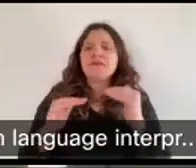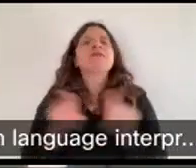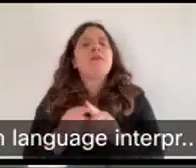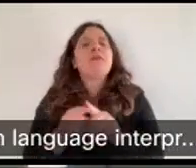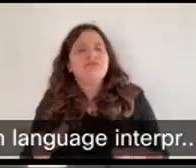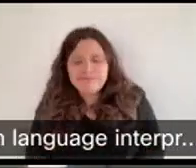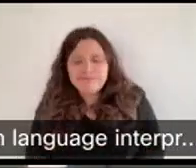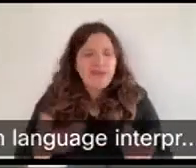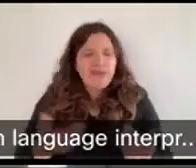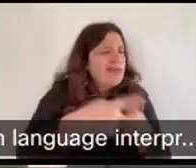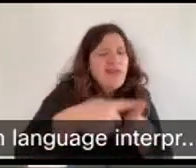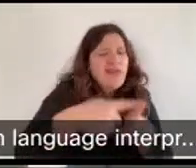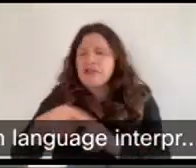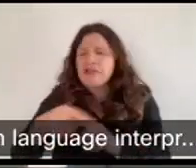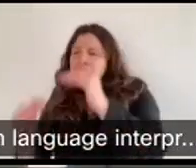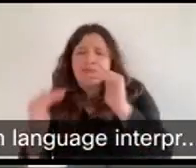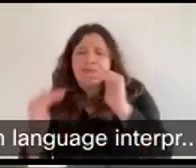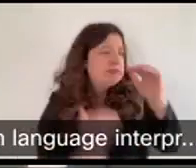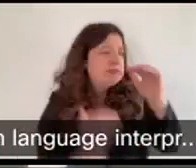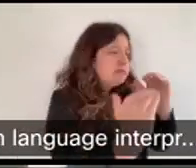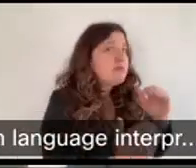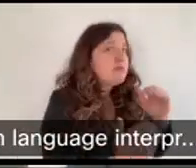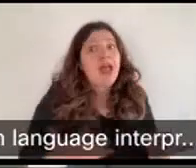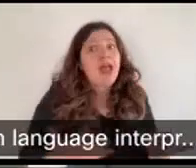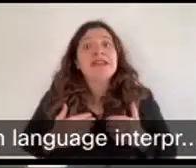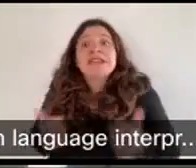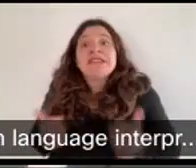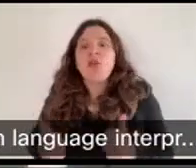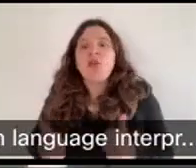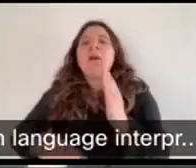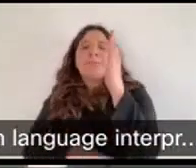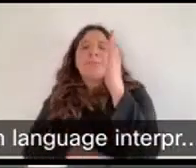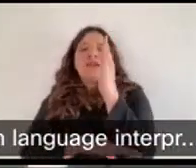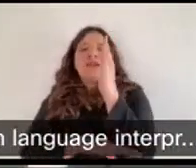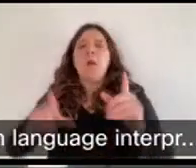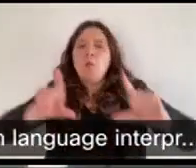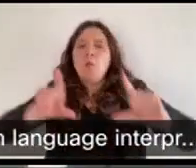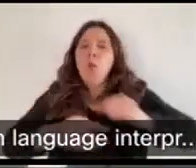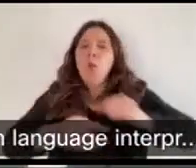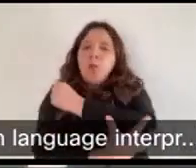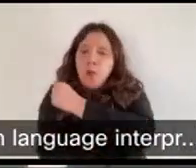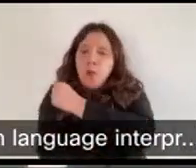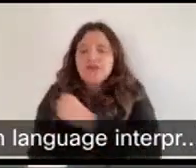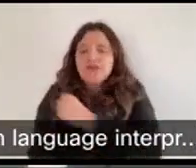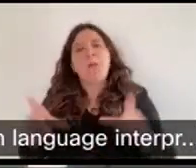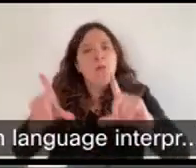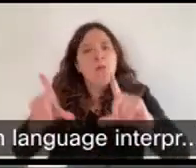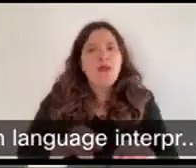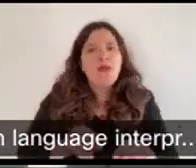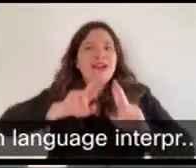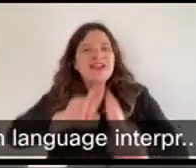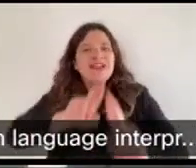sus diversas dimensiones, todo es que la salud contribuye, entre otros, a la reducción de la pobreza y, por ejemplo, a alcanzar mejores resultados en